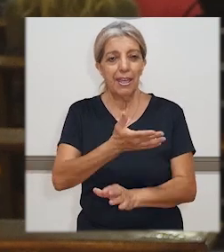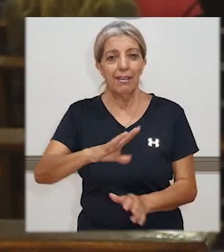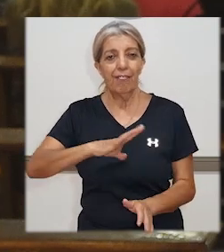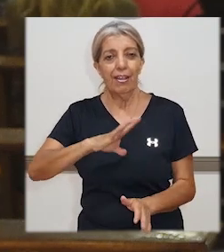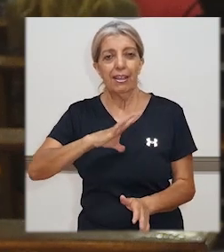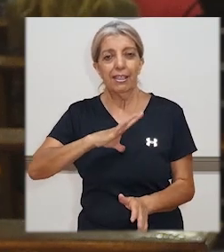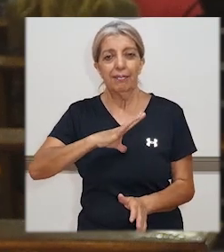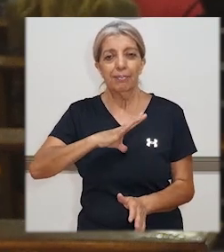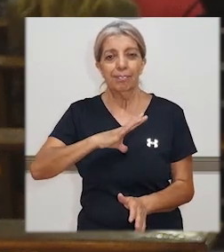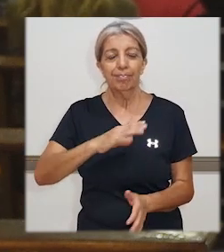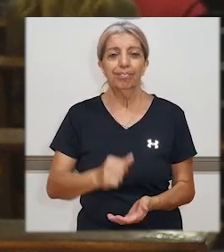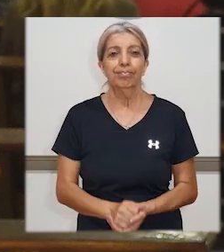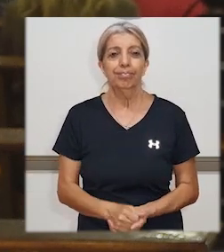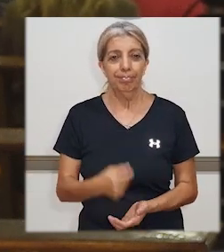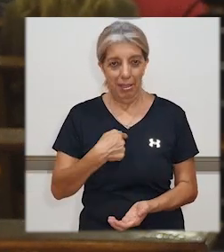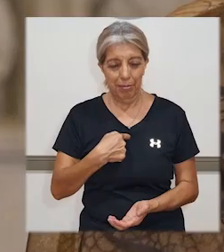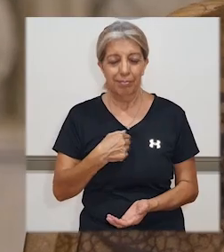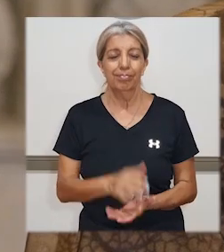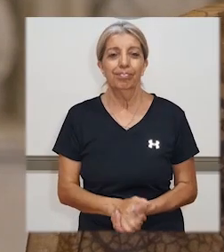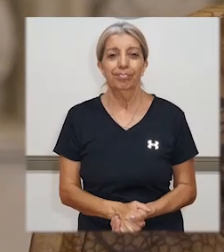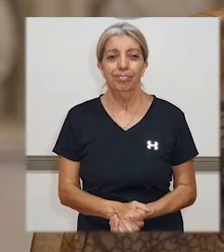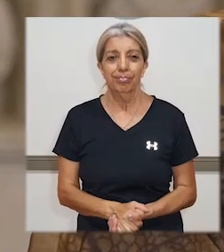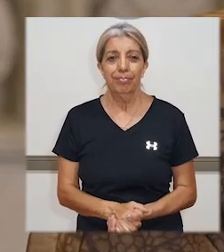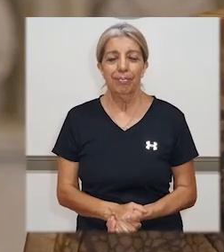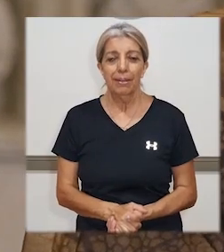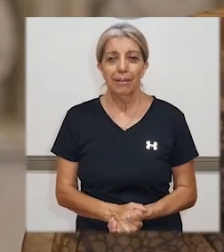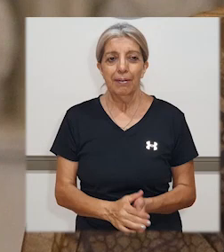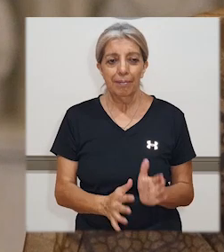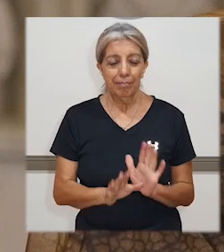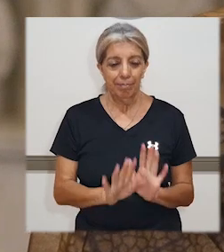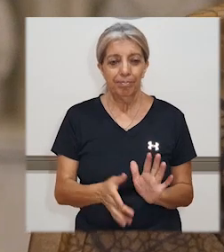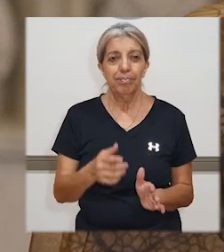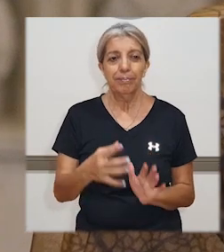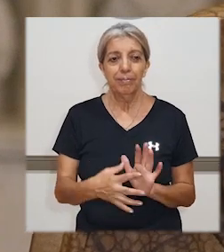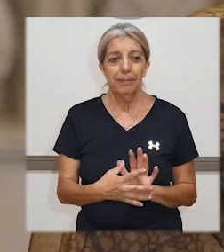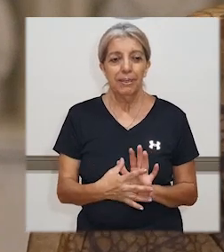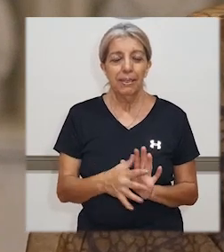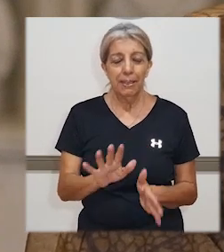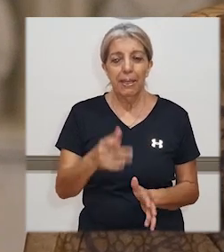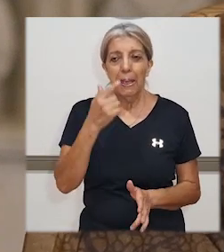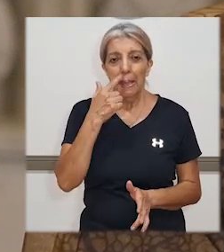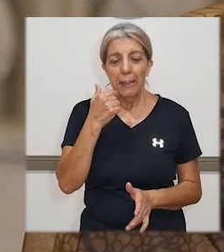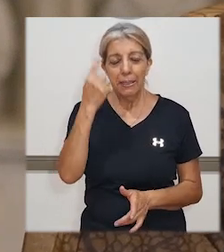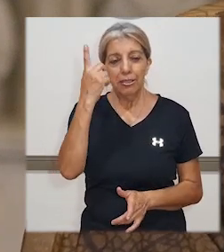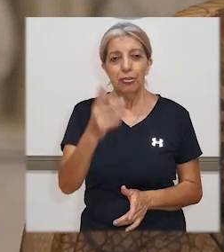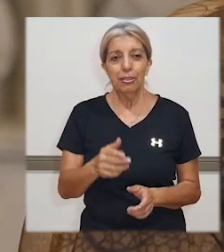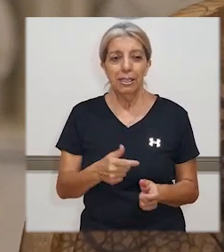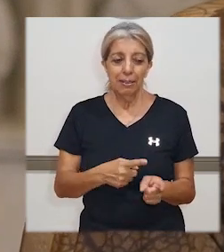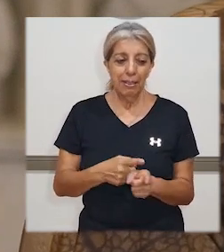pastor, nada me puede faltar. El Señor es mi pastor, nada me puede